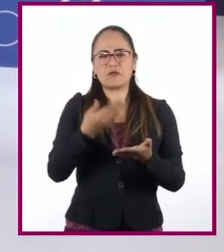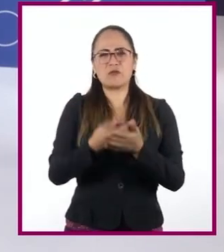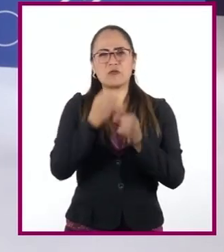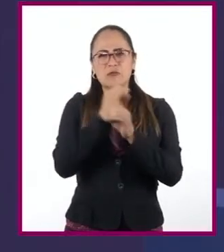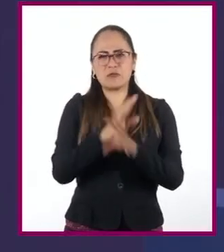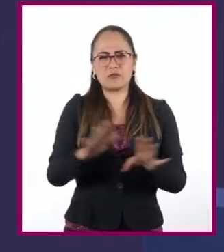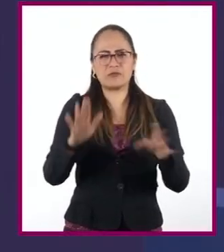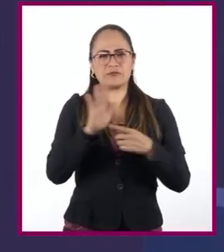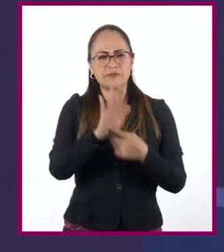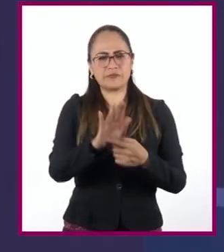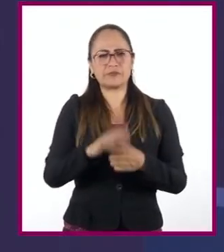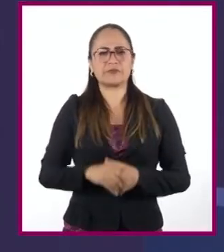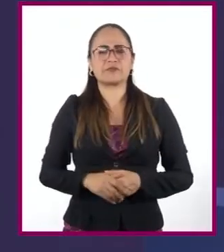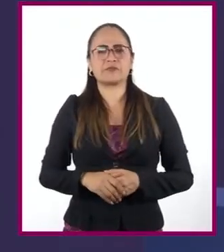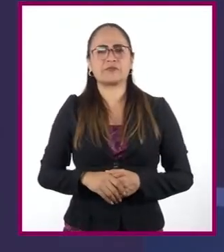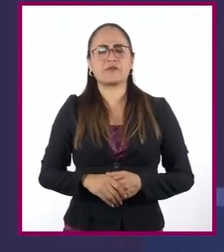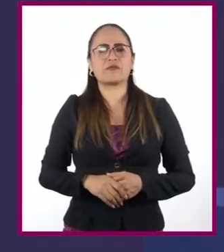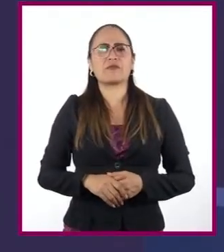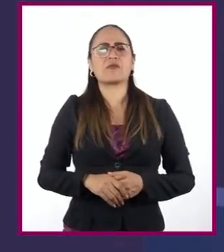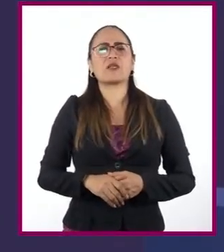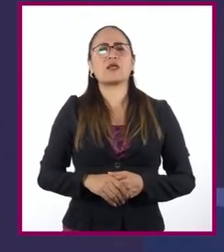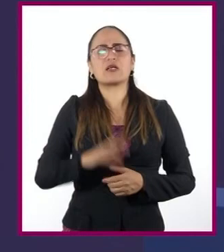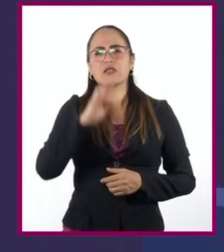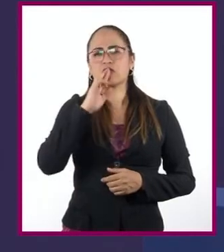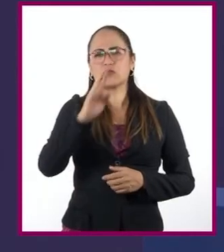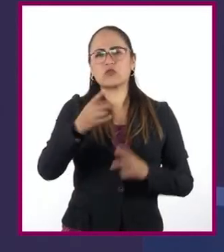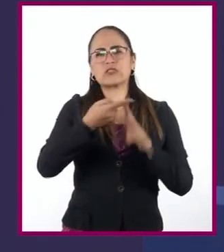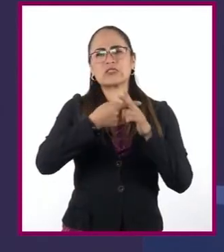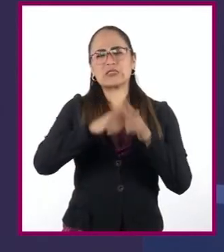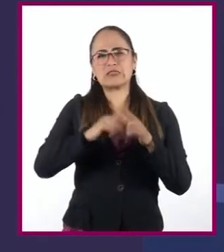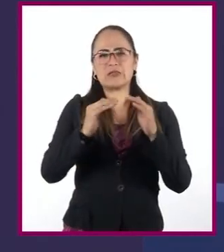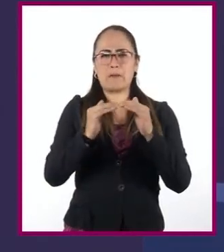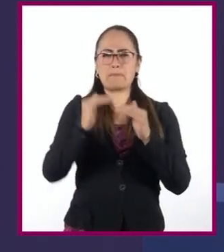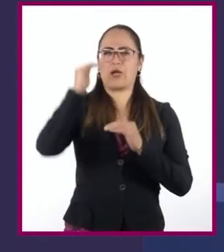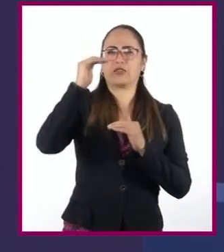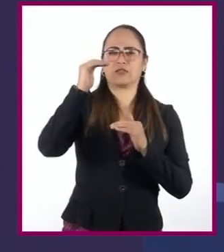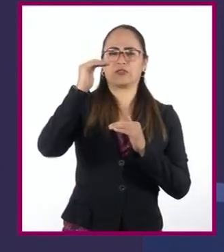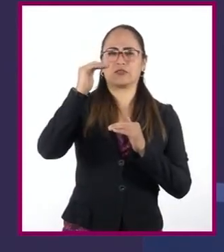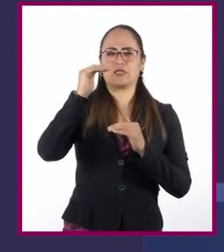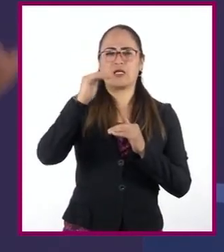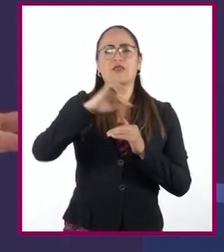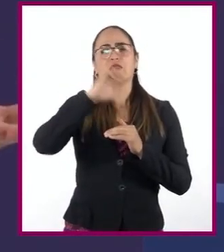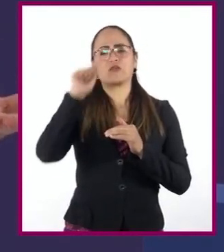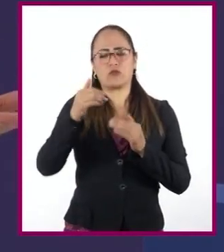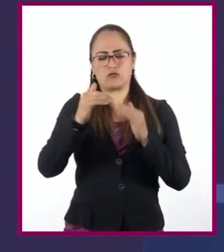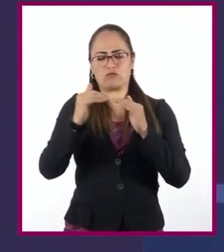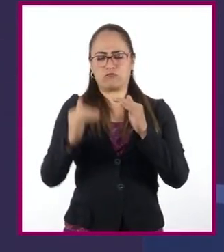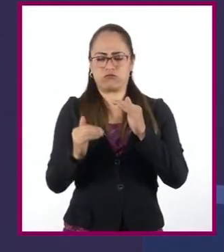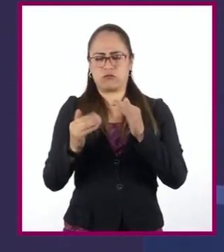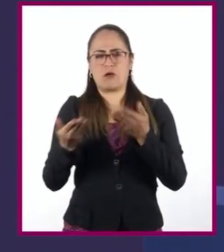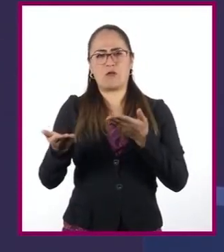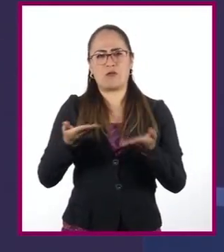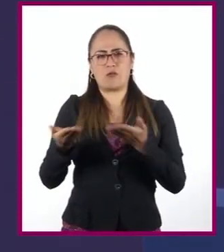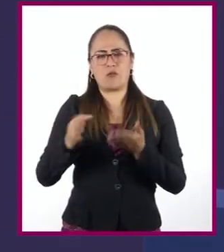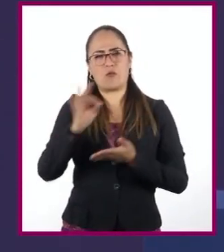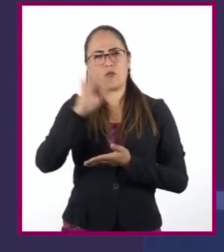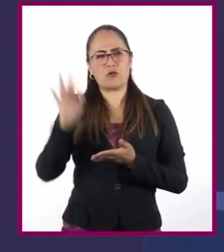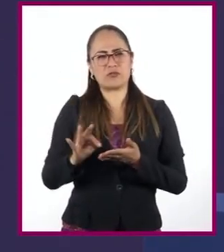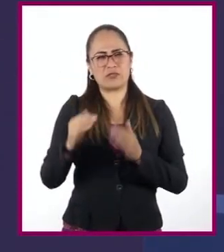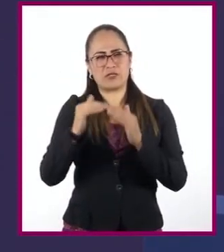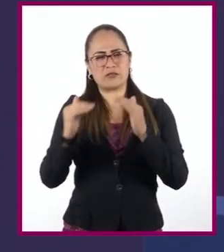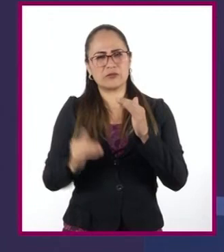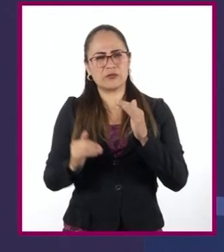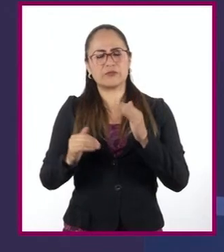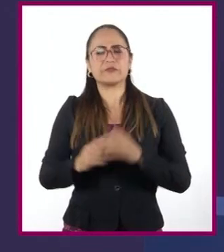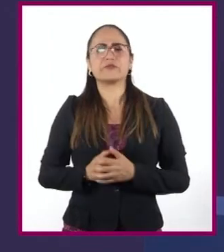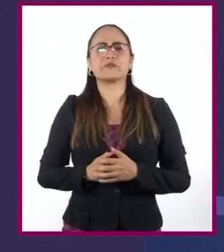obtenidos. Inicien con la respuesta de frecuencia alta y compárenla con la de menor frecuencia. Y analicen